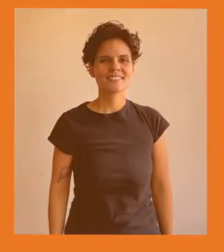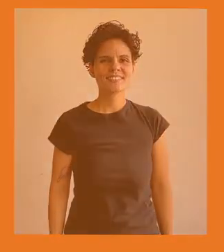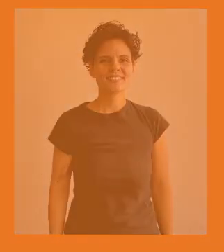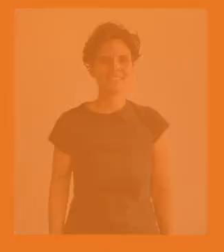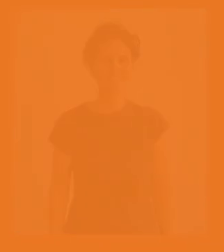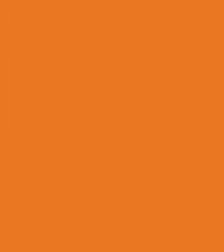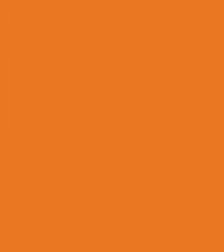¡Gracias!